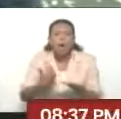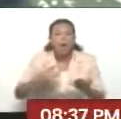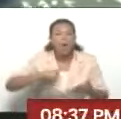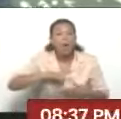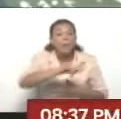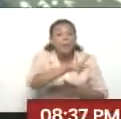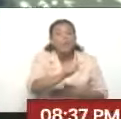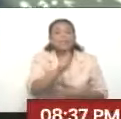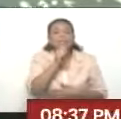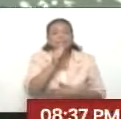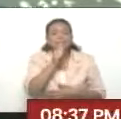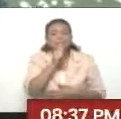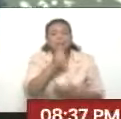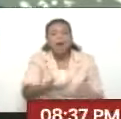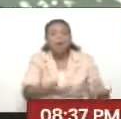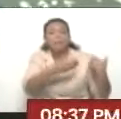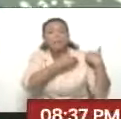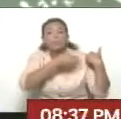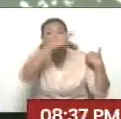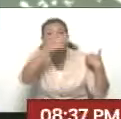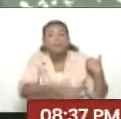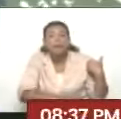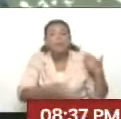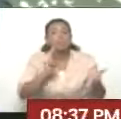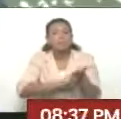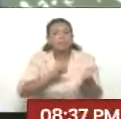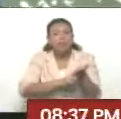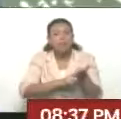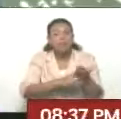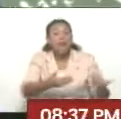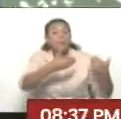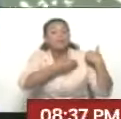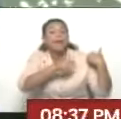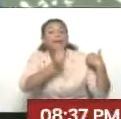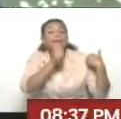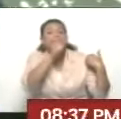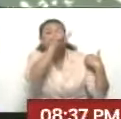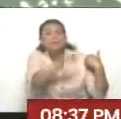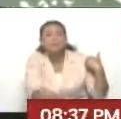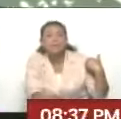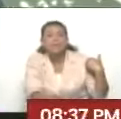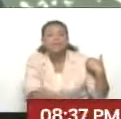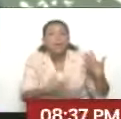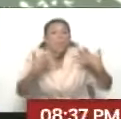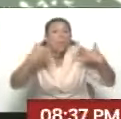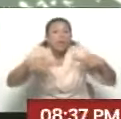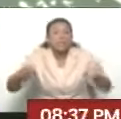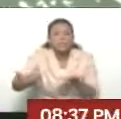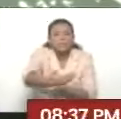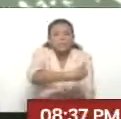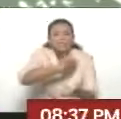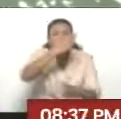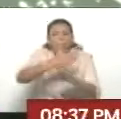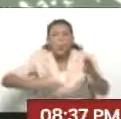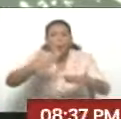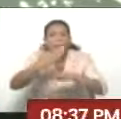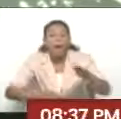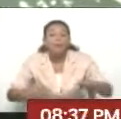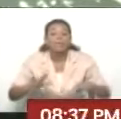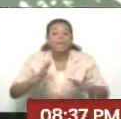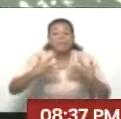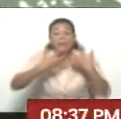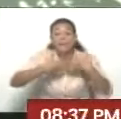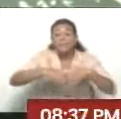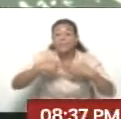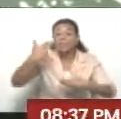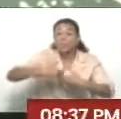avión? ¿Y quiénes son los responsables y las responsables del posible descuartizamiento de Sirgo?